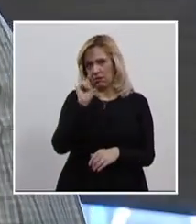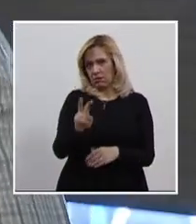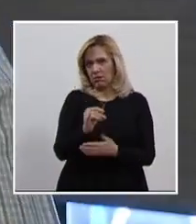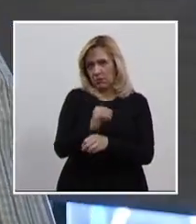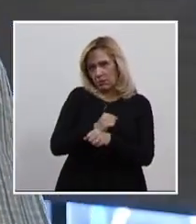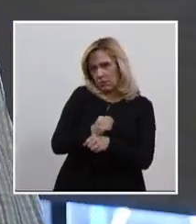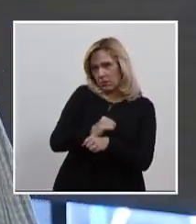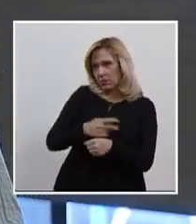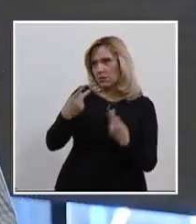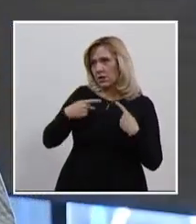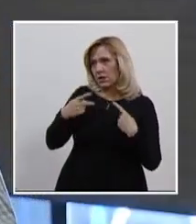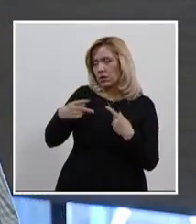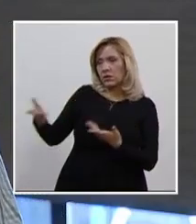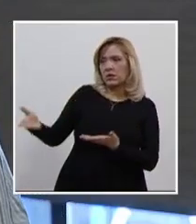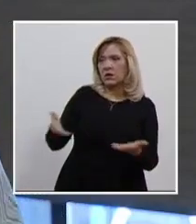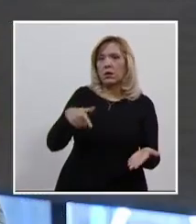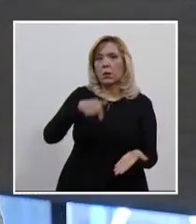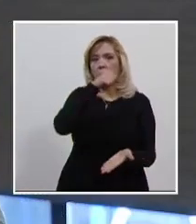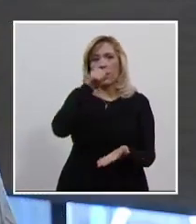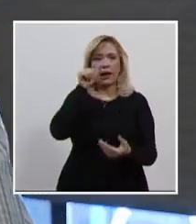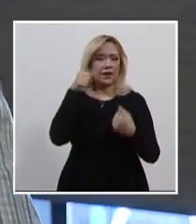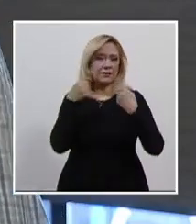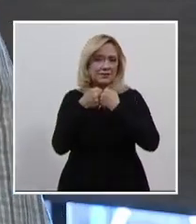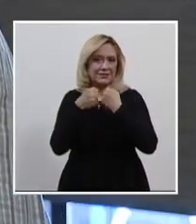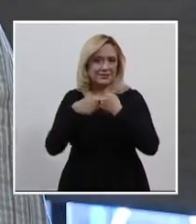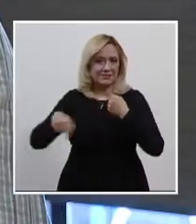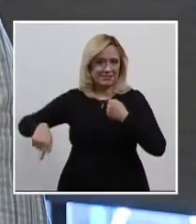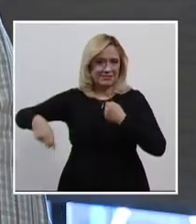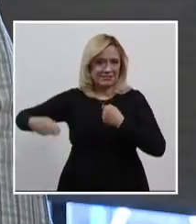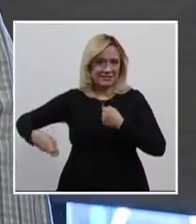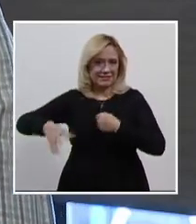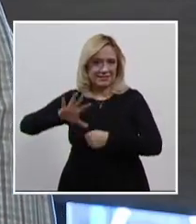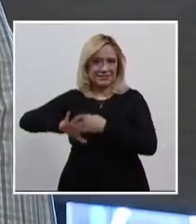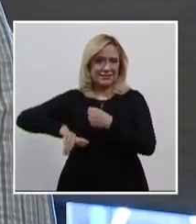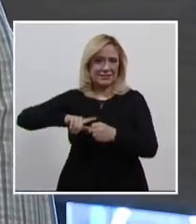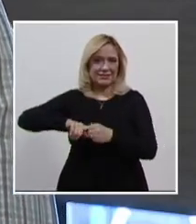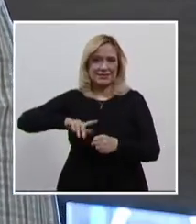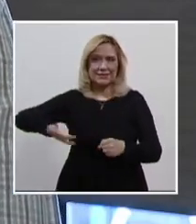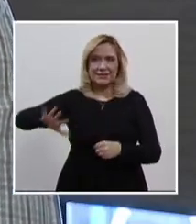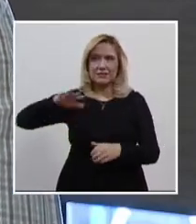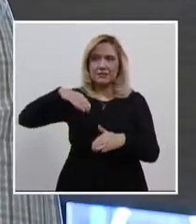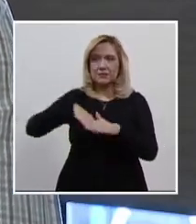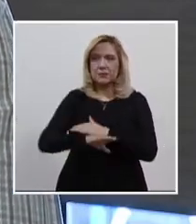proceso por la gente en Ciudad Juárez, específicamente, pues nos damos cuenta que hay un